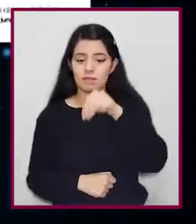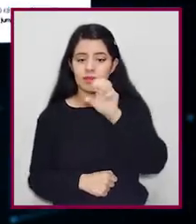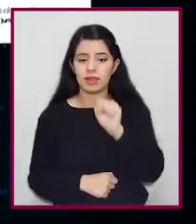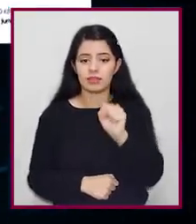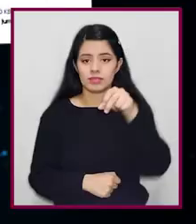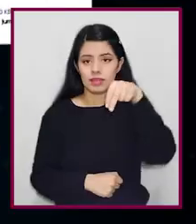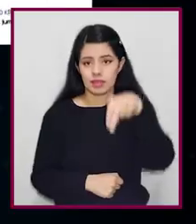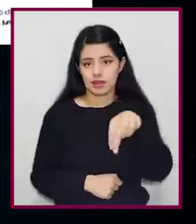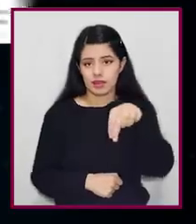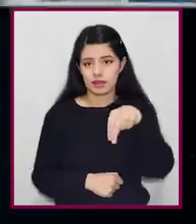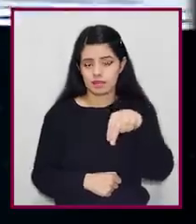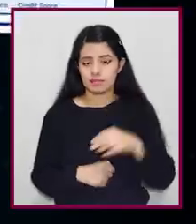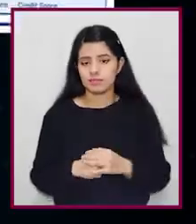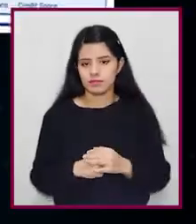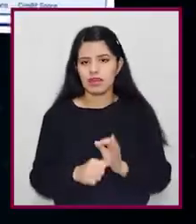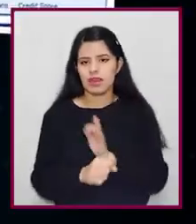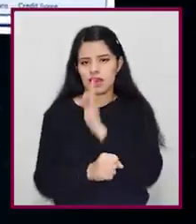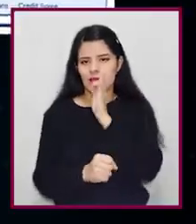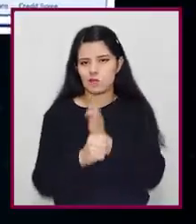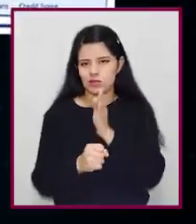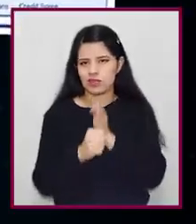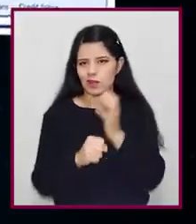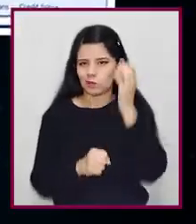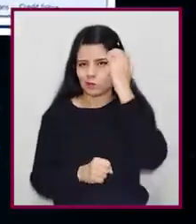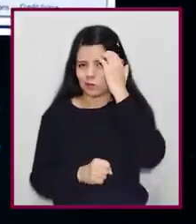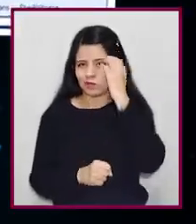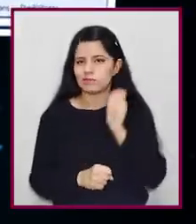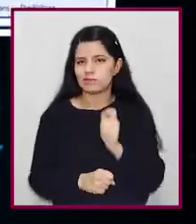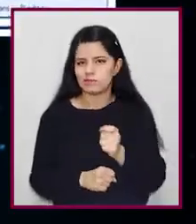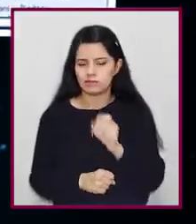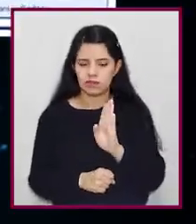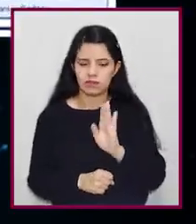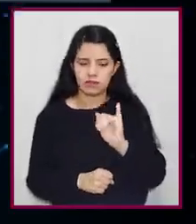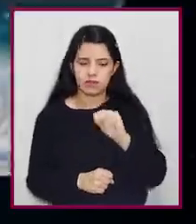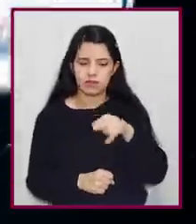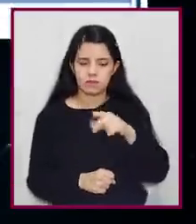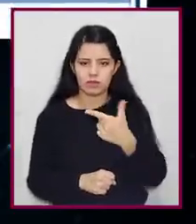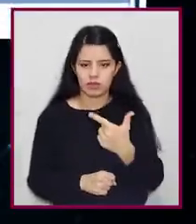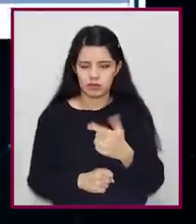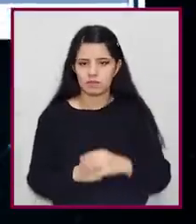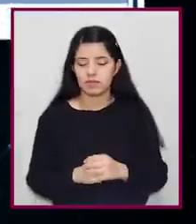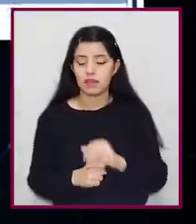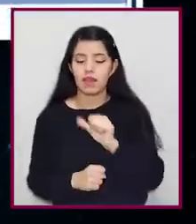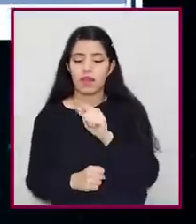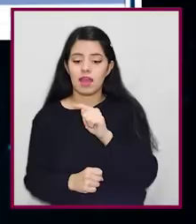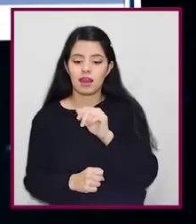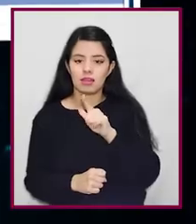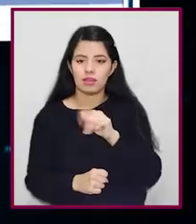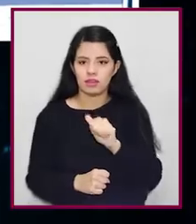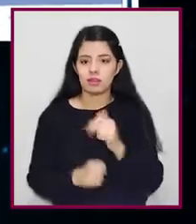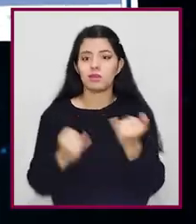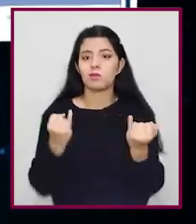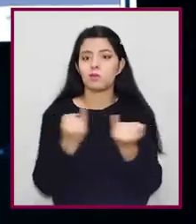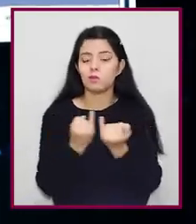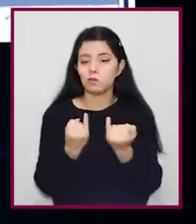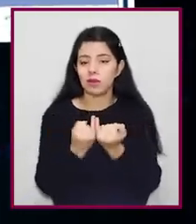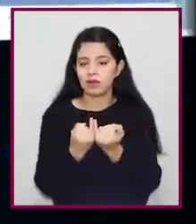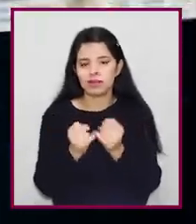MSN Search, actualmente conocido como Bing, AltaWeb y, por supuesto,